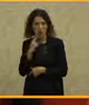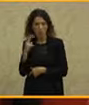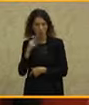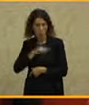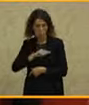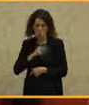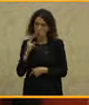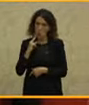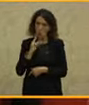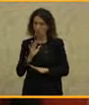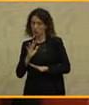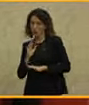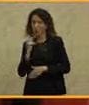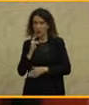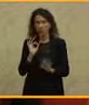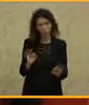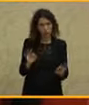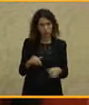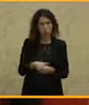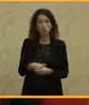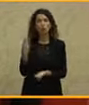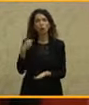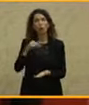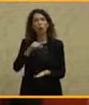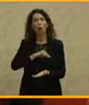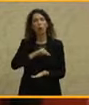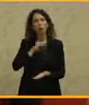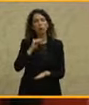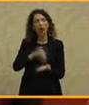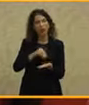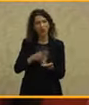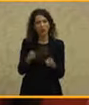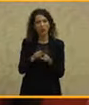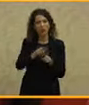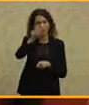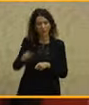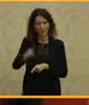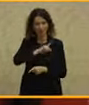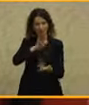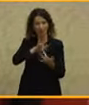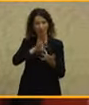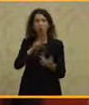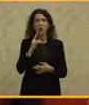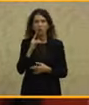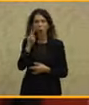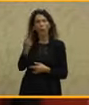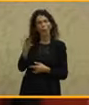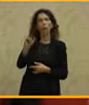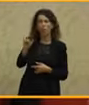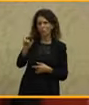Miedo. Sí. Yo a veces siento que la gente se relaciona conmigo con miedo.